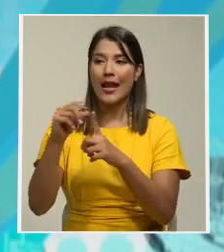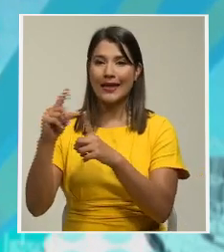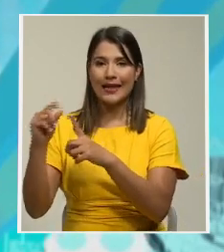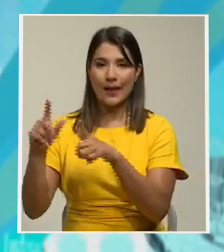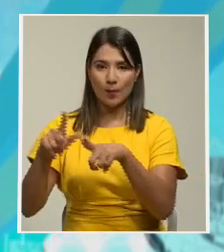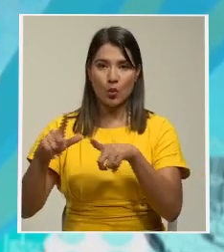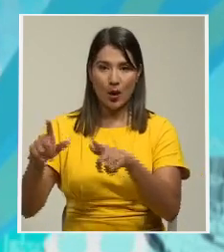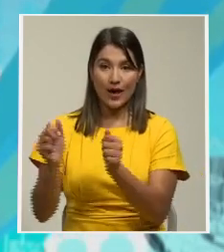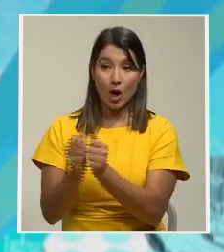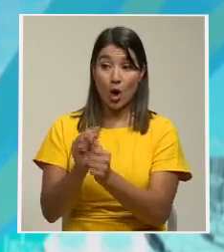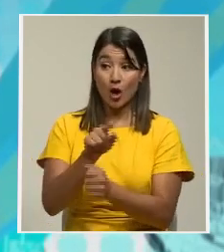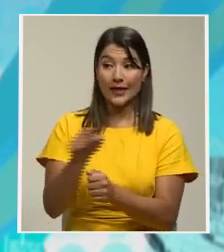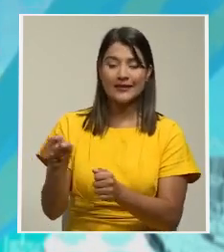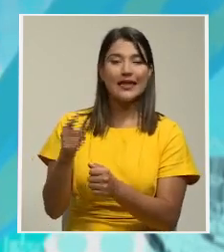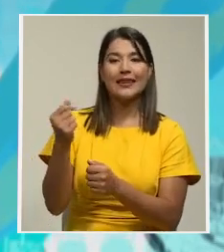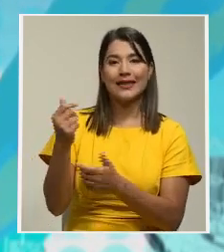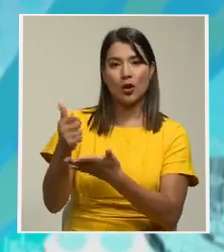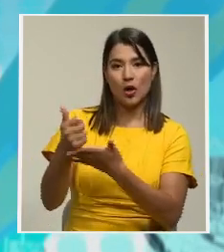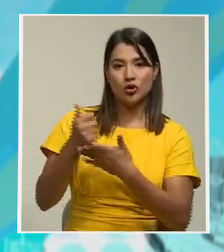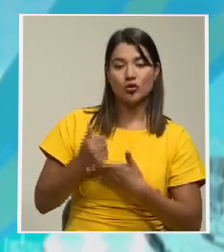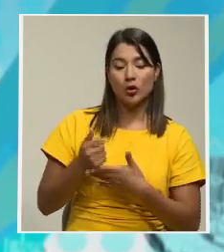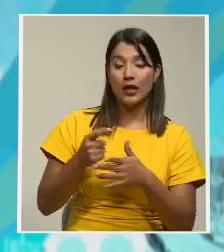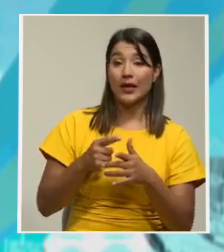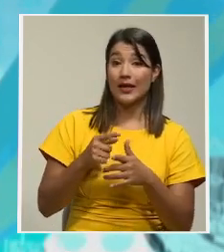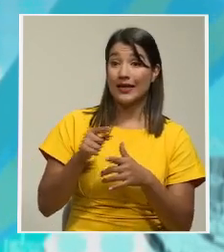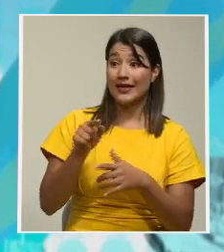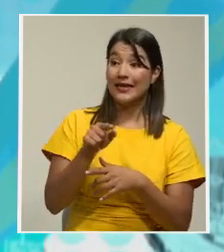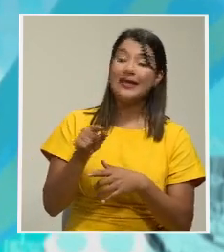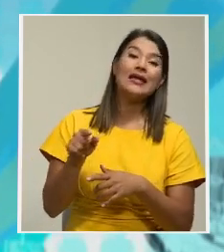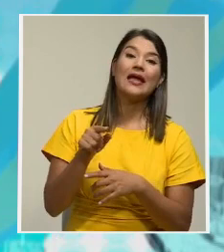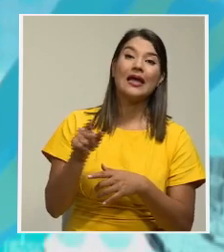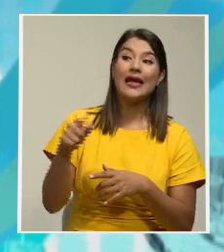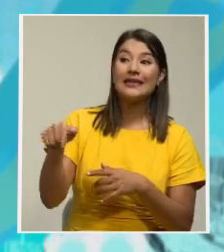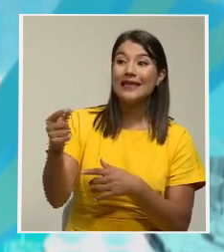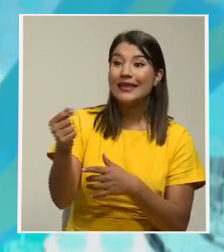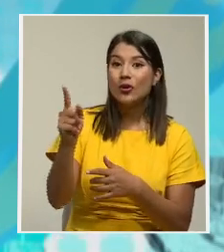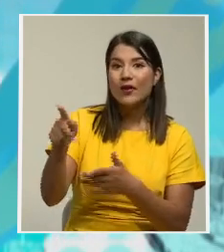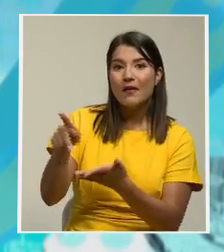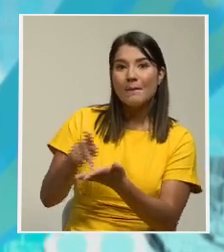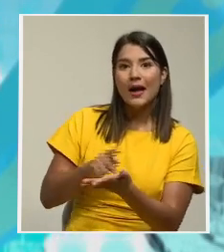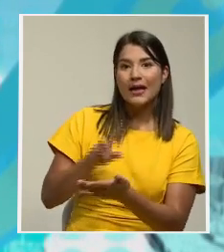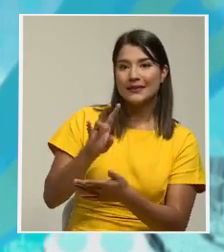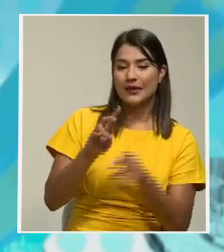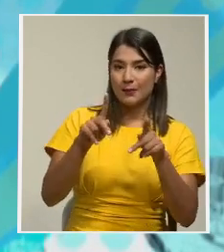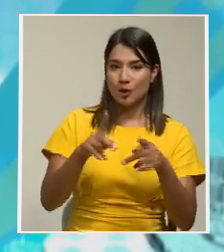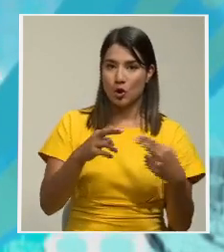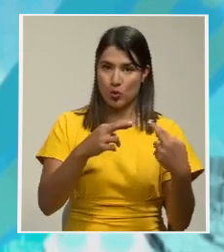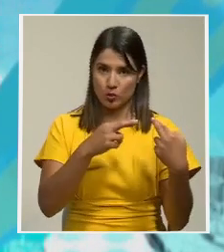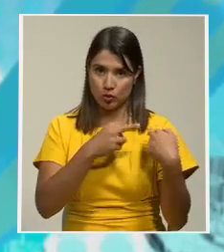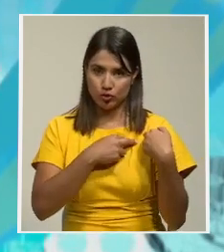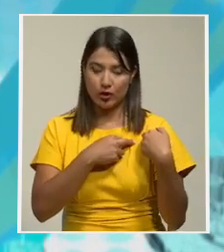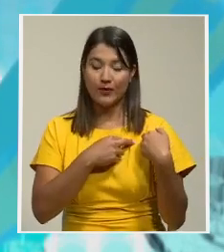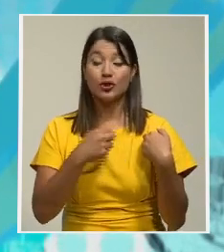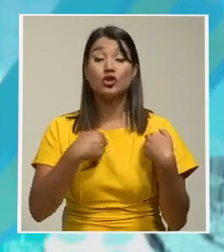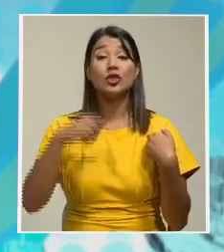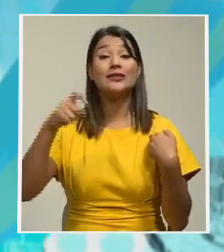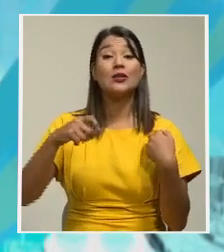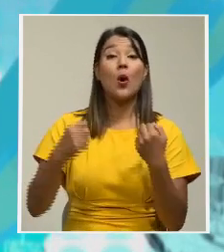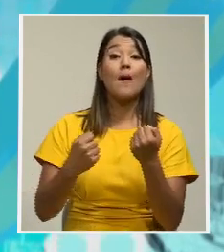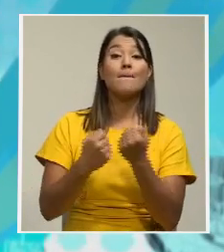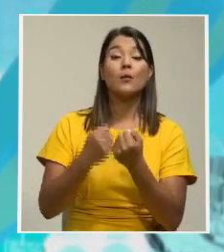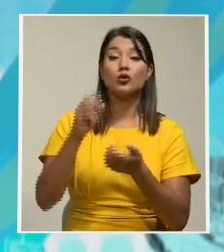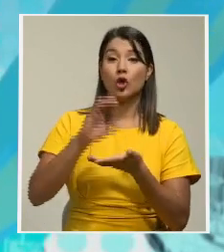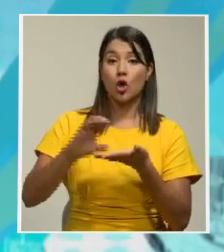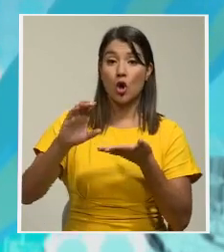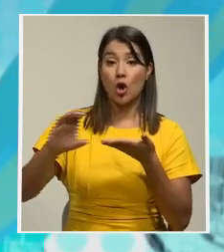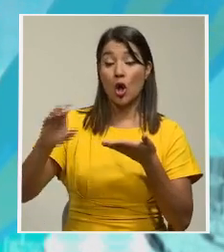planilla, ¿verdad?, esas 17 personas a las cuales nosotros estamos encargados. A raíz de esta situación, necesito el apoyo del colegio para ver y